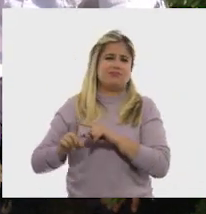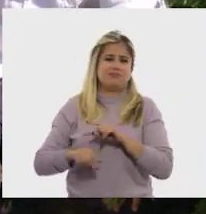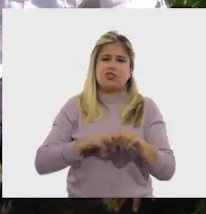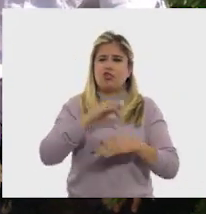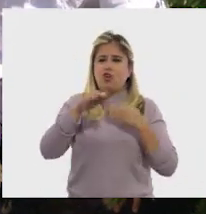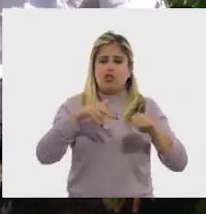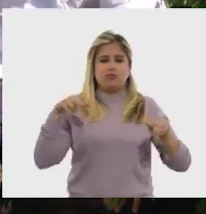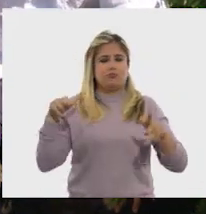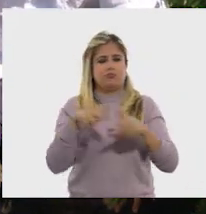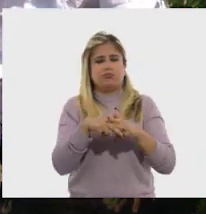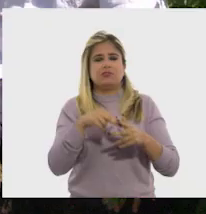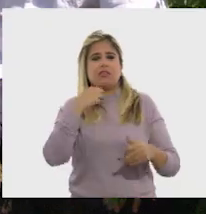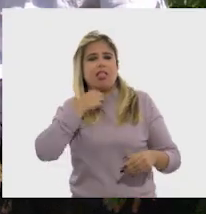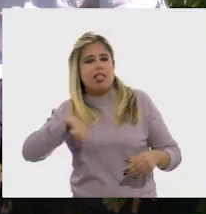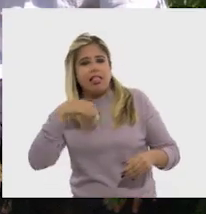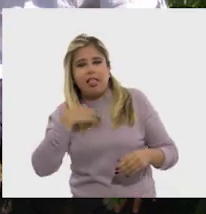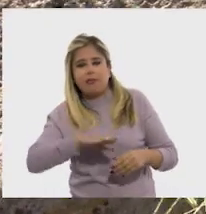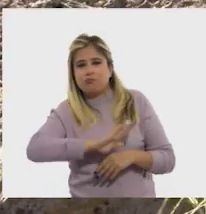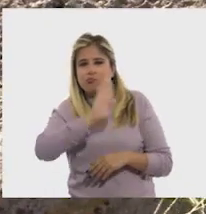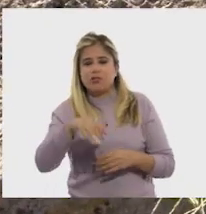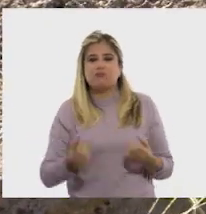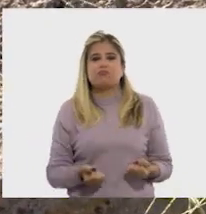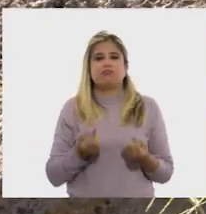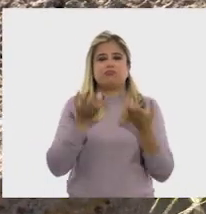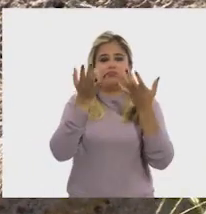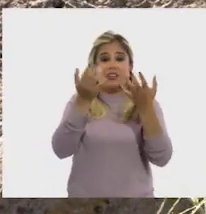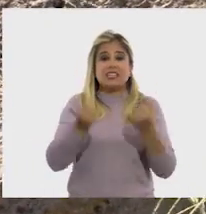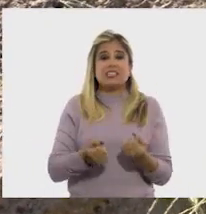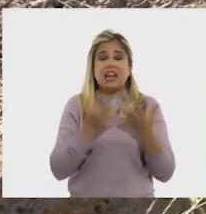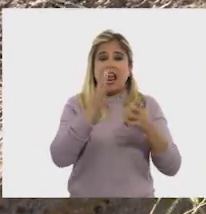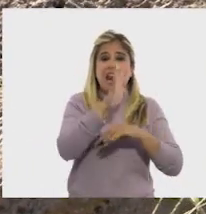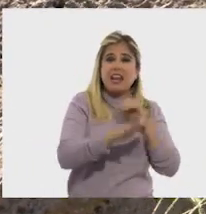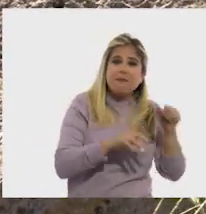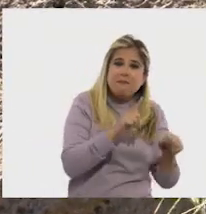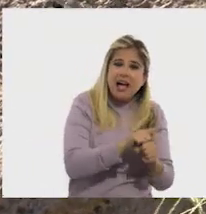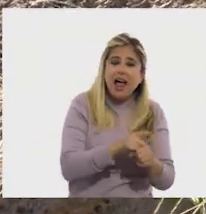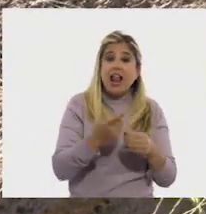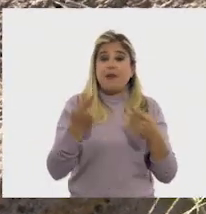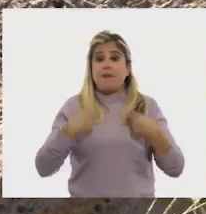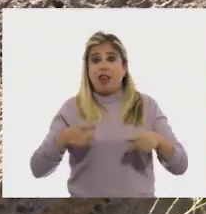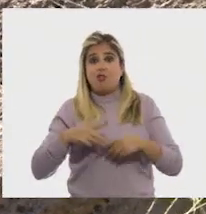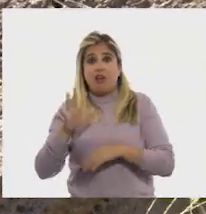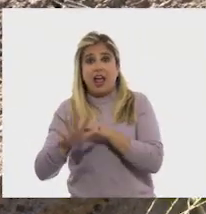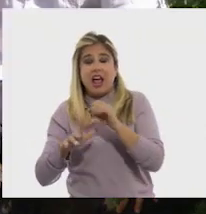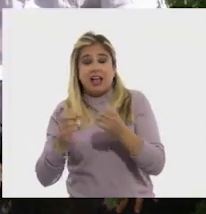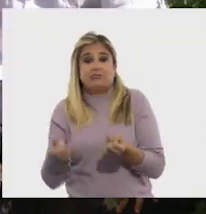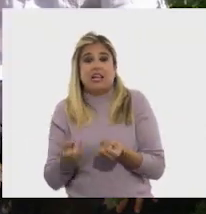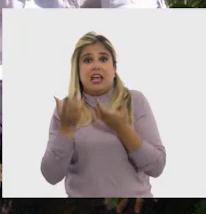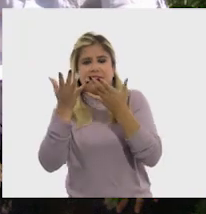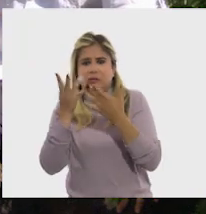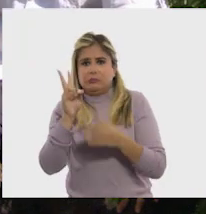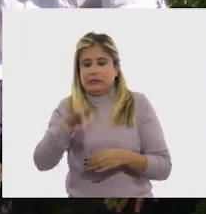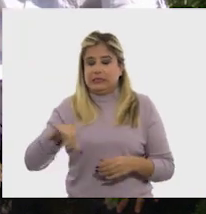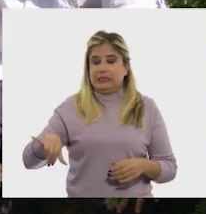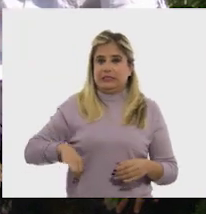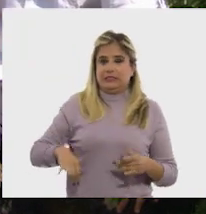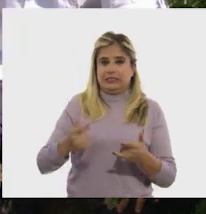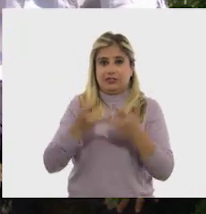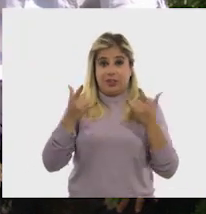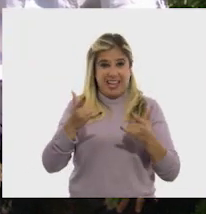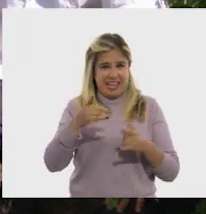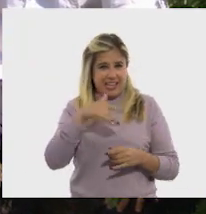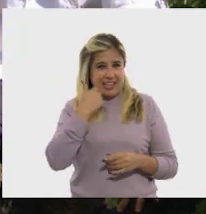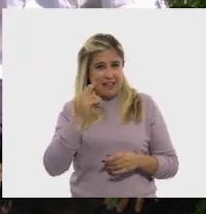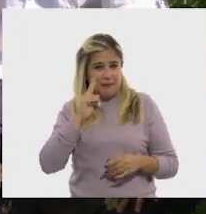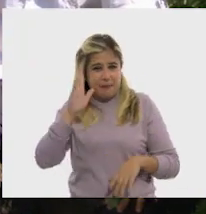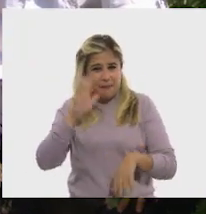hemos encontrado, hemos leído que pues ha habido sacrificios de animales y de seres humanos. Muy interesante. ¿Te parece que damos un recorrido para que